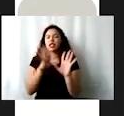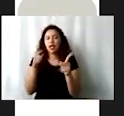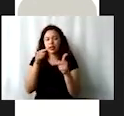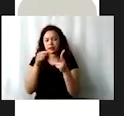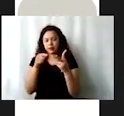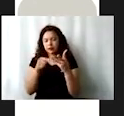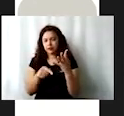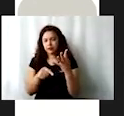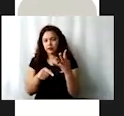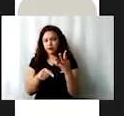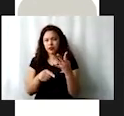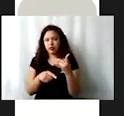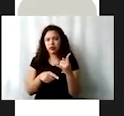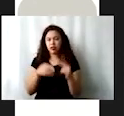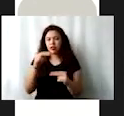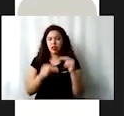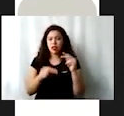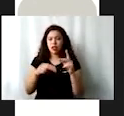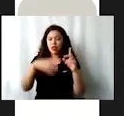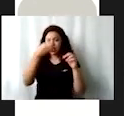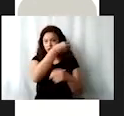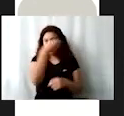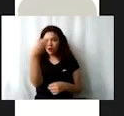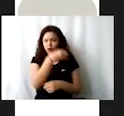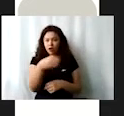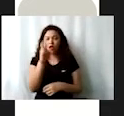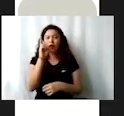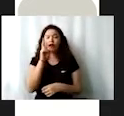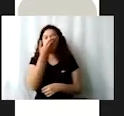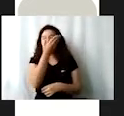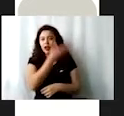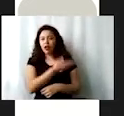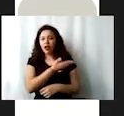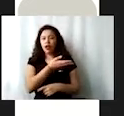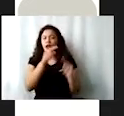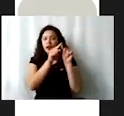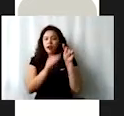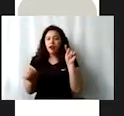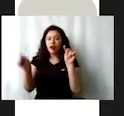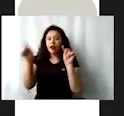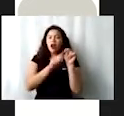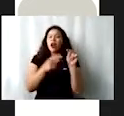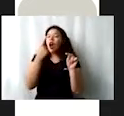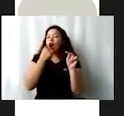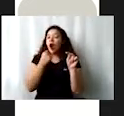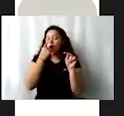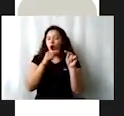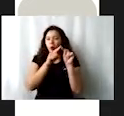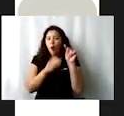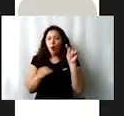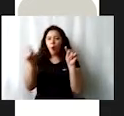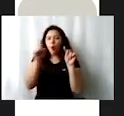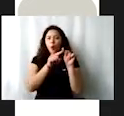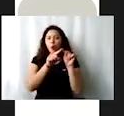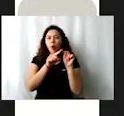ubicación en el organigrama, aquí ustedes lo pueden ver, es como lo circula de color rojo, ahí refiere que es